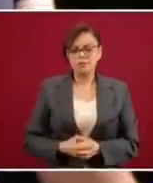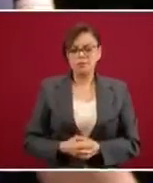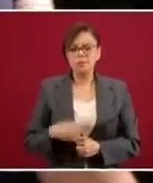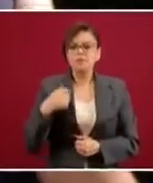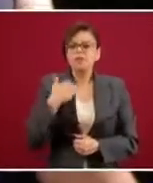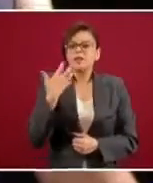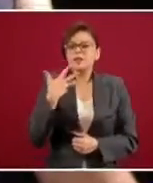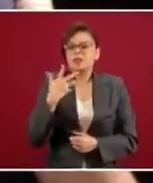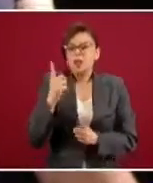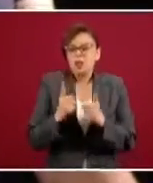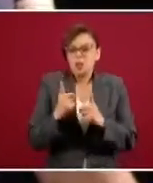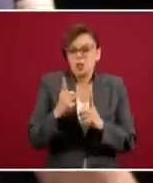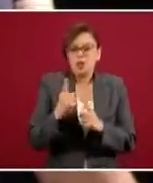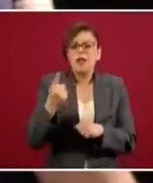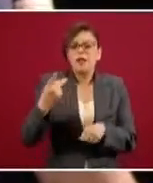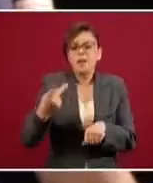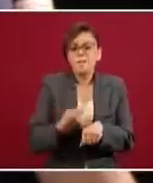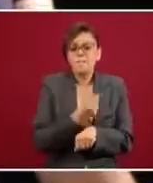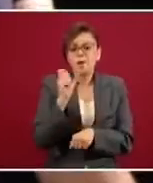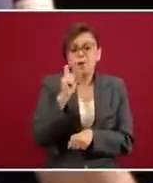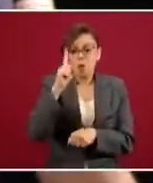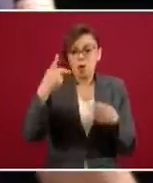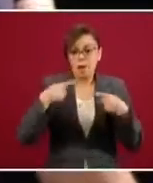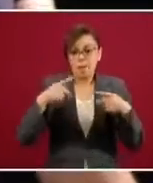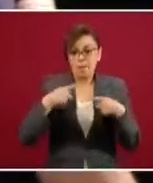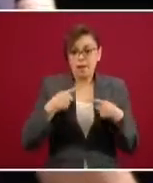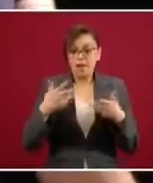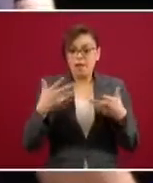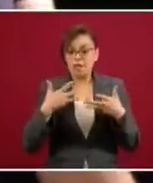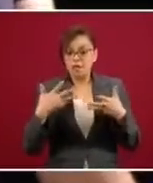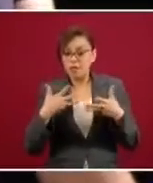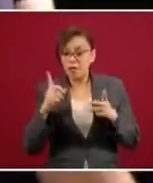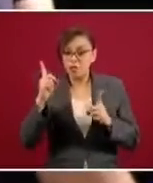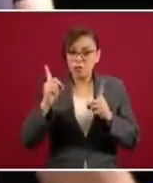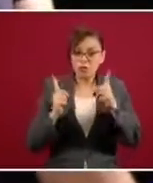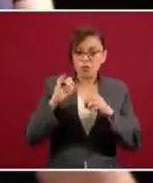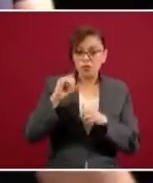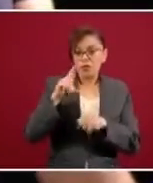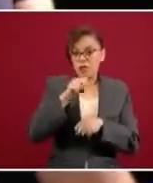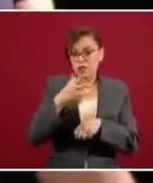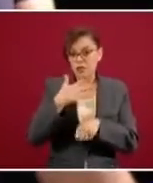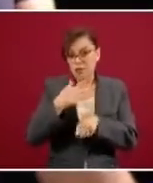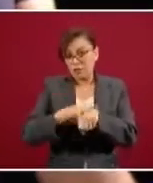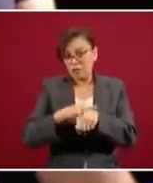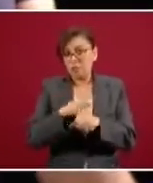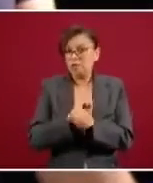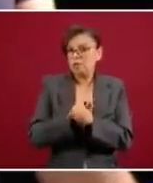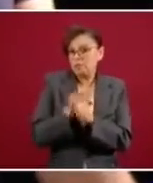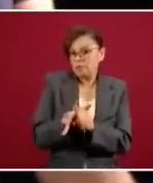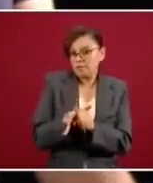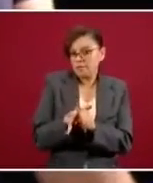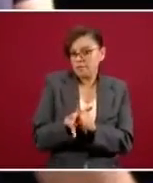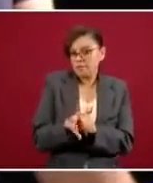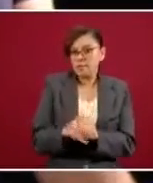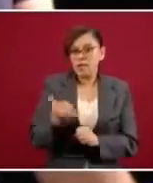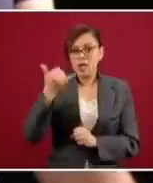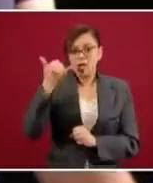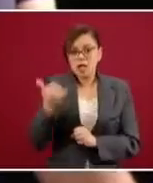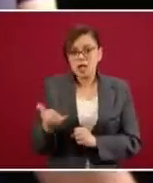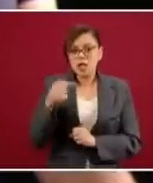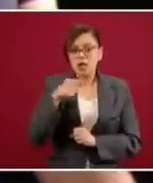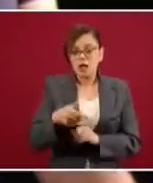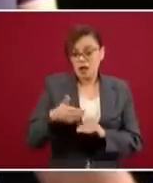alguien es sospechoso de coronavirus o que tiene una sospecha y lamentablemente fallece antes de que